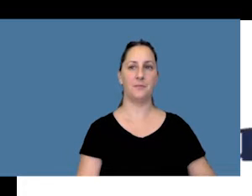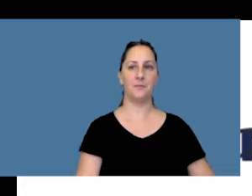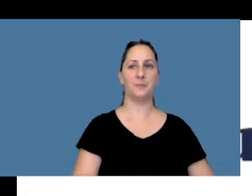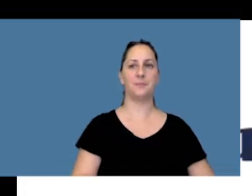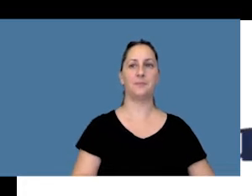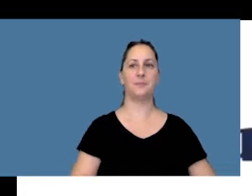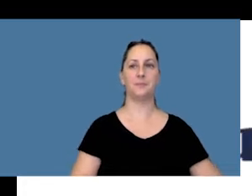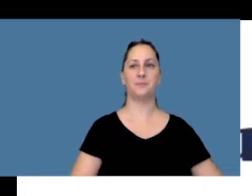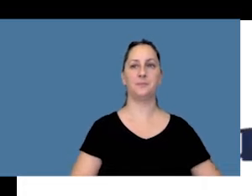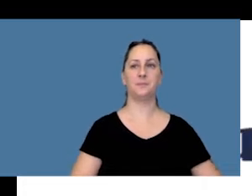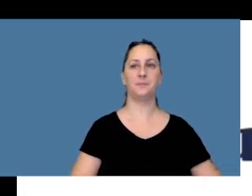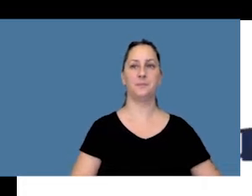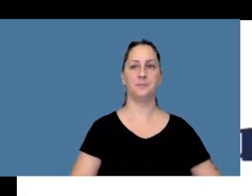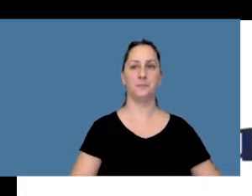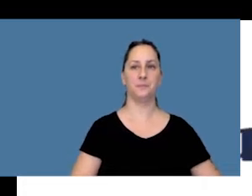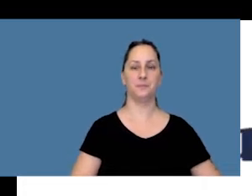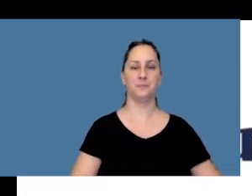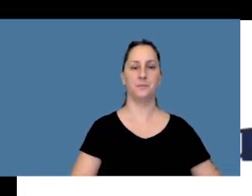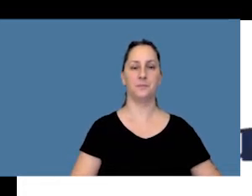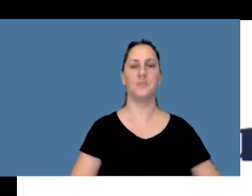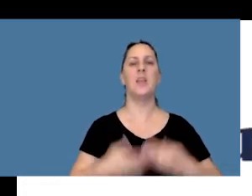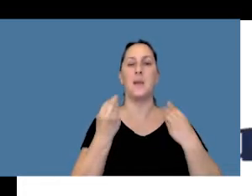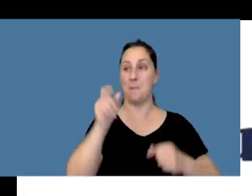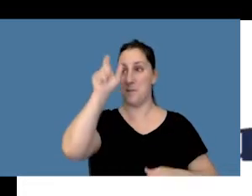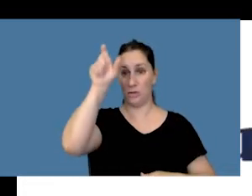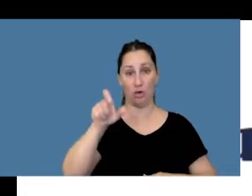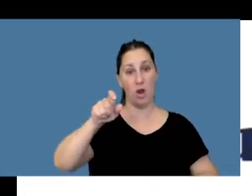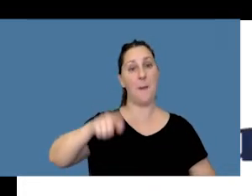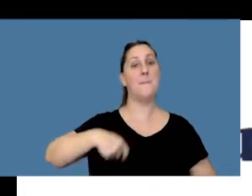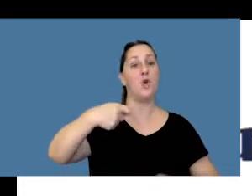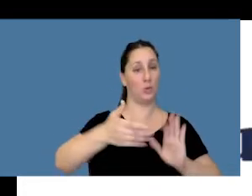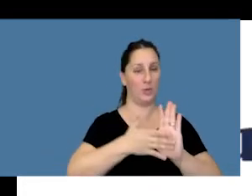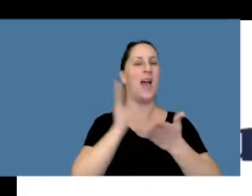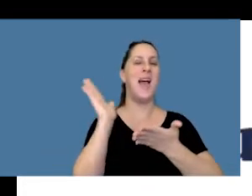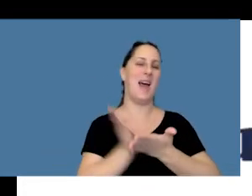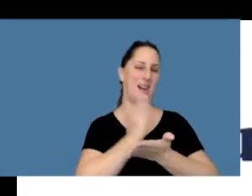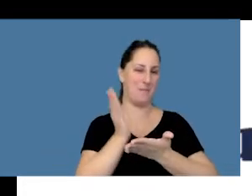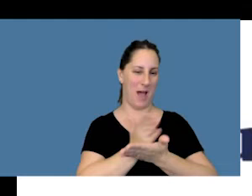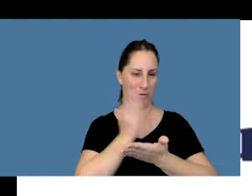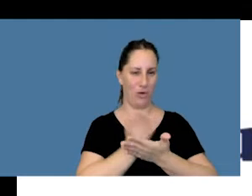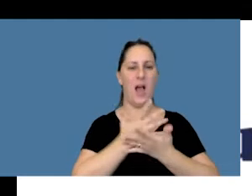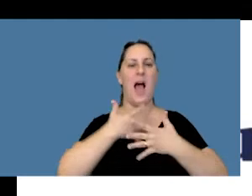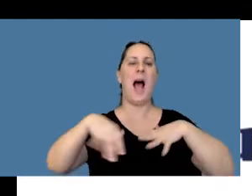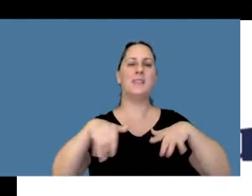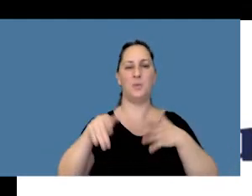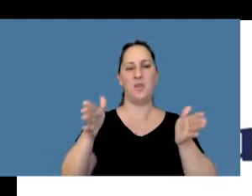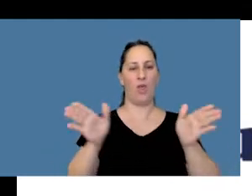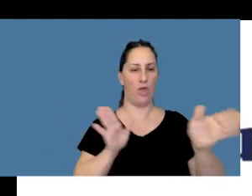Bien. ¿Qué pasa cuando el monotributista, esto también es repaso, efectúa actividades